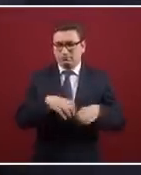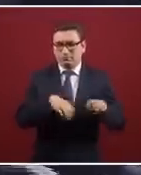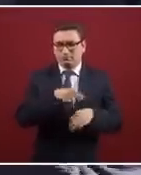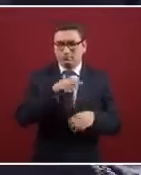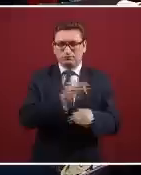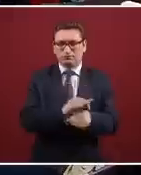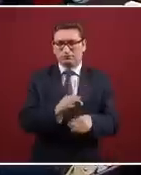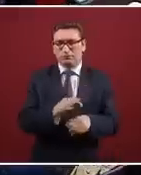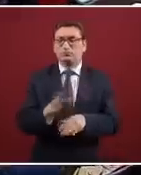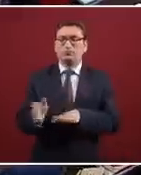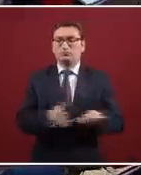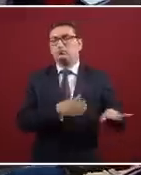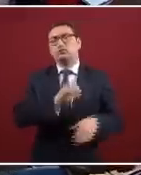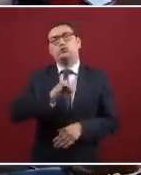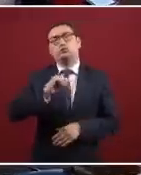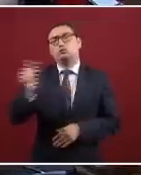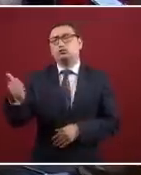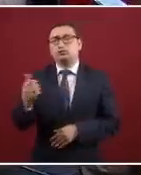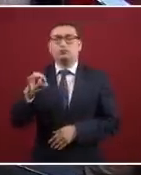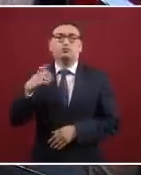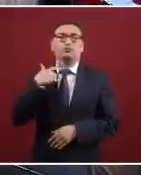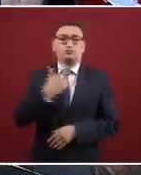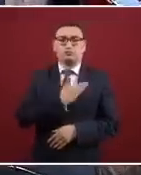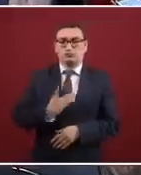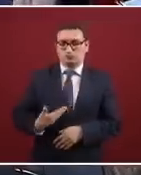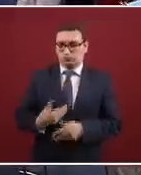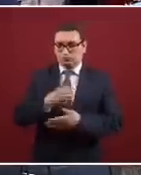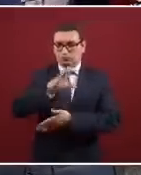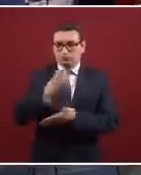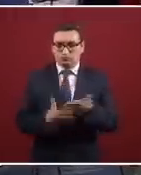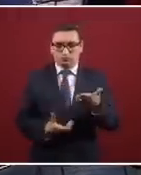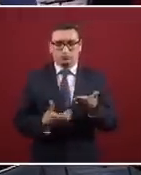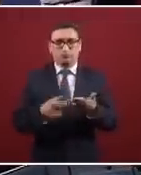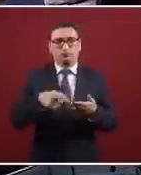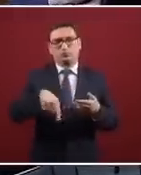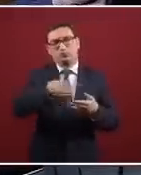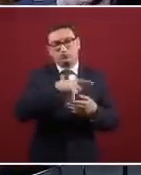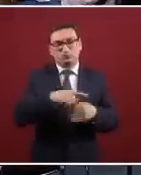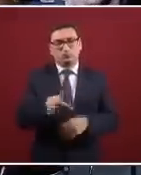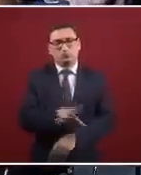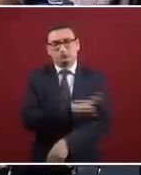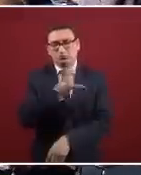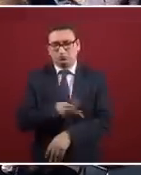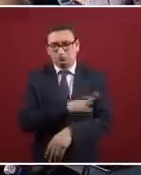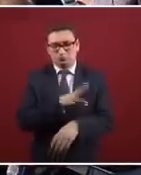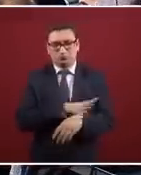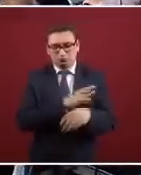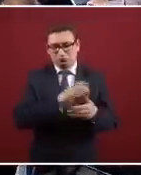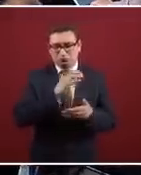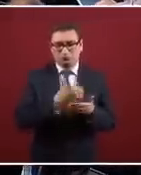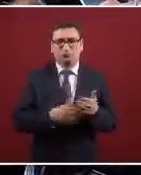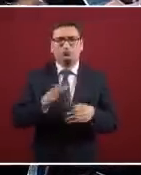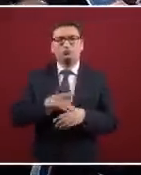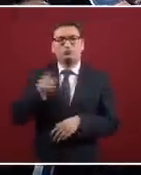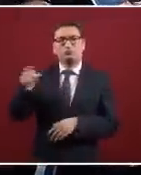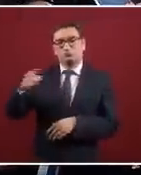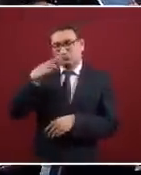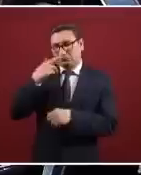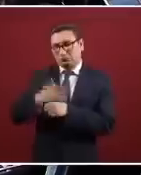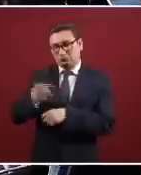dio contrato a empresas energéticas, porque él tuvo que ver con eso.